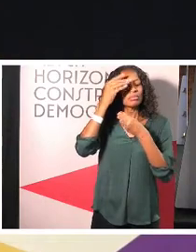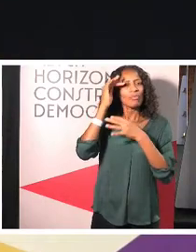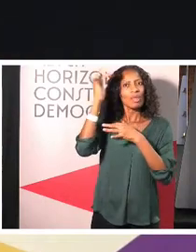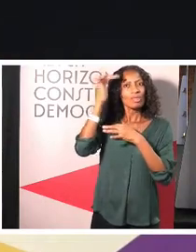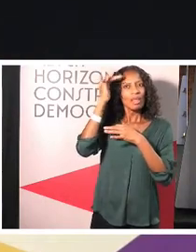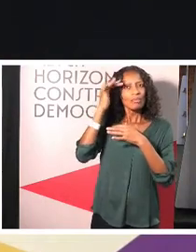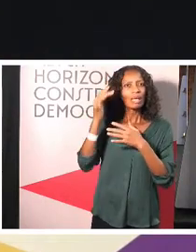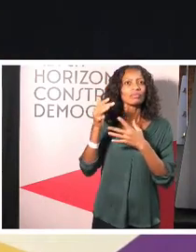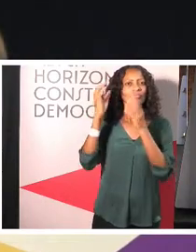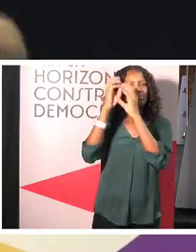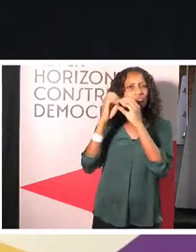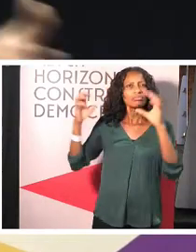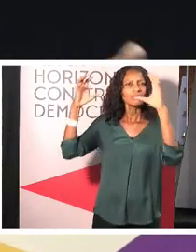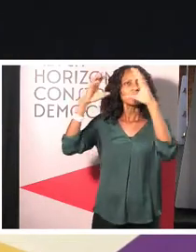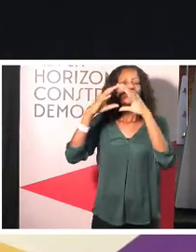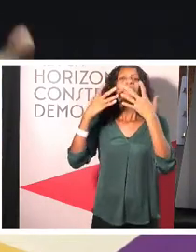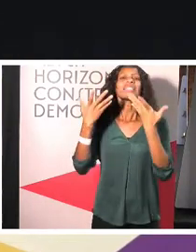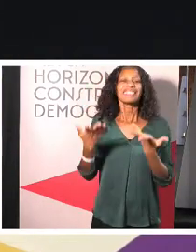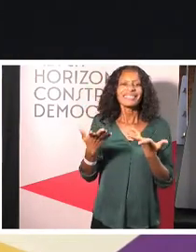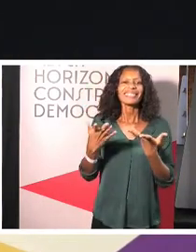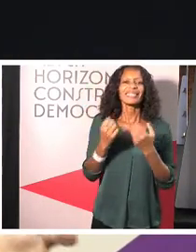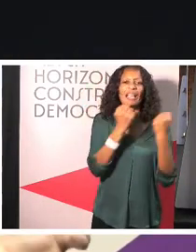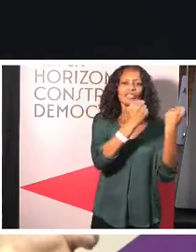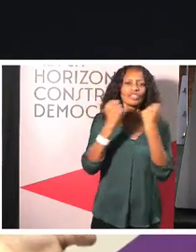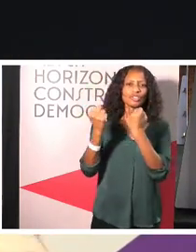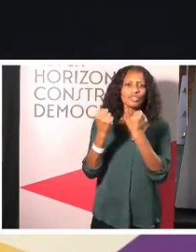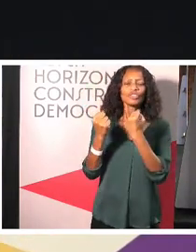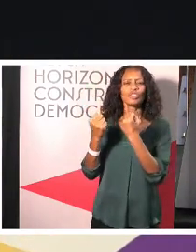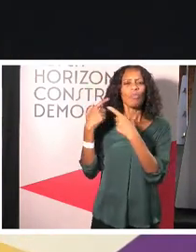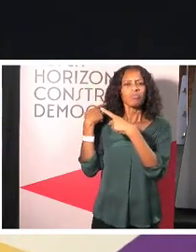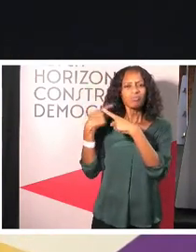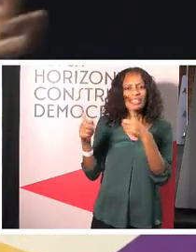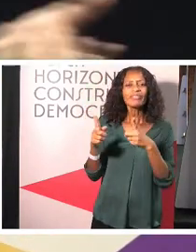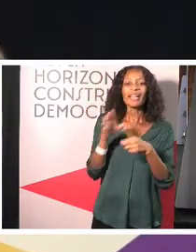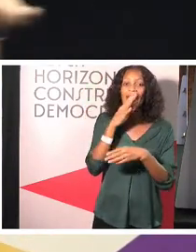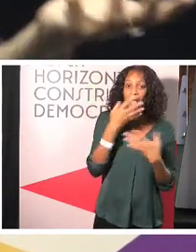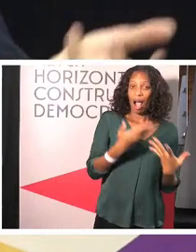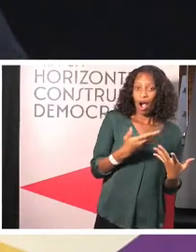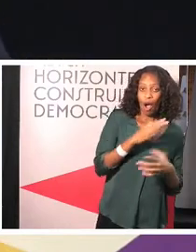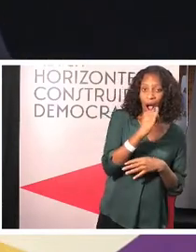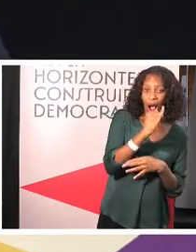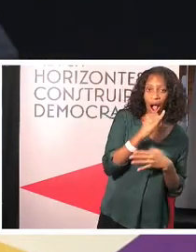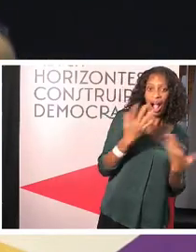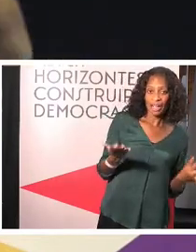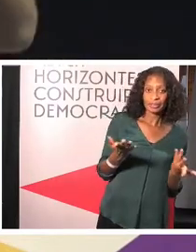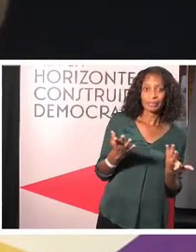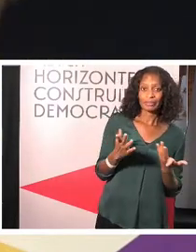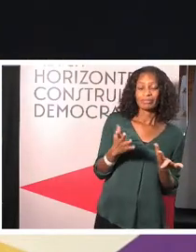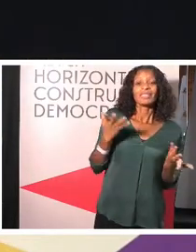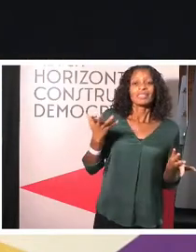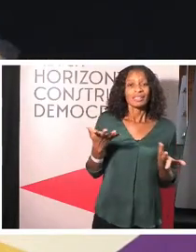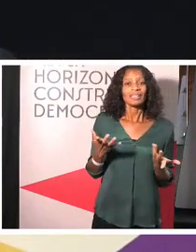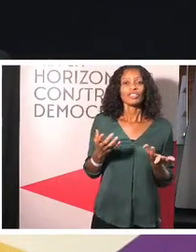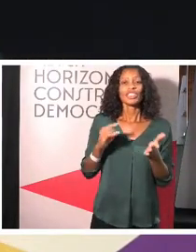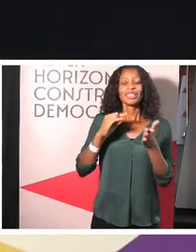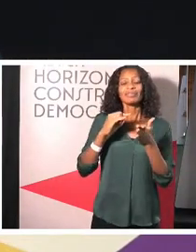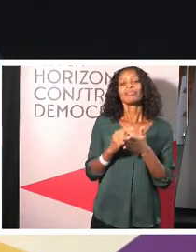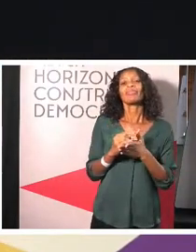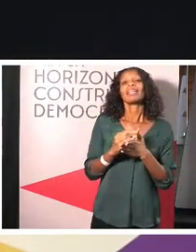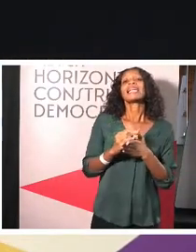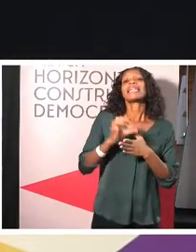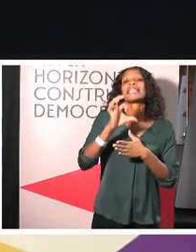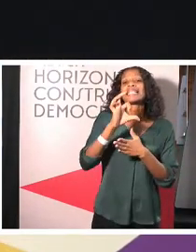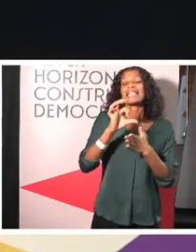que nos permitan institucionar la creatividad, como lo que decía antes. O sea, ¿por qué el Estado no es un sistema operativo? O sea, ¿y por qué no hay una serie